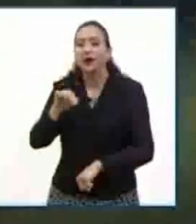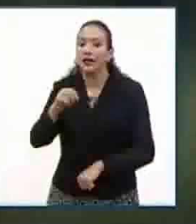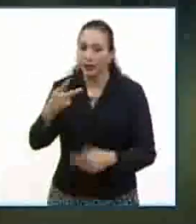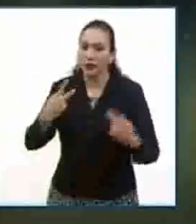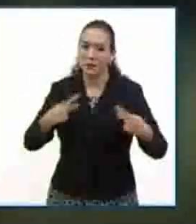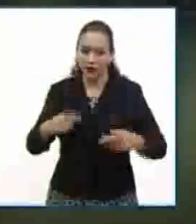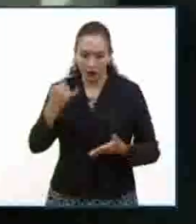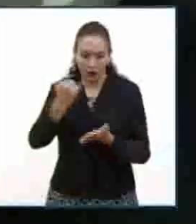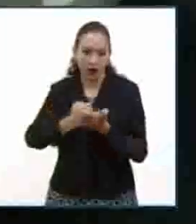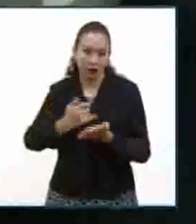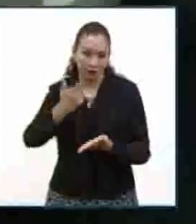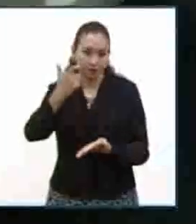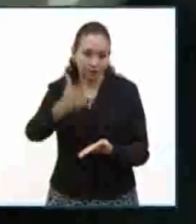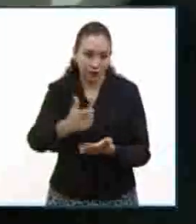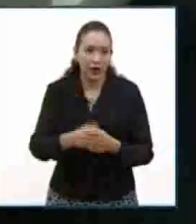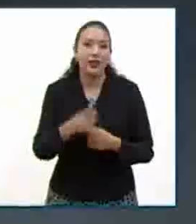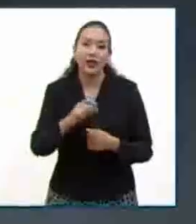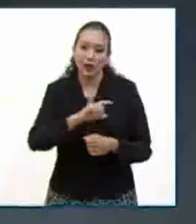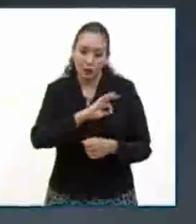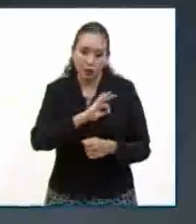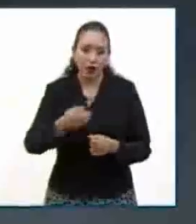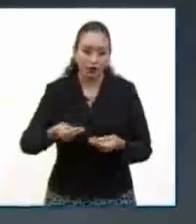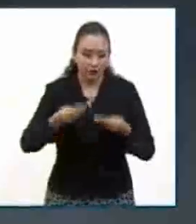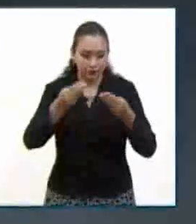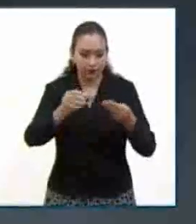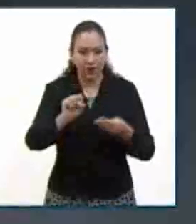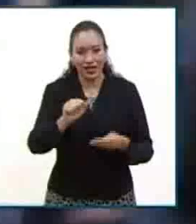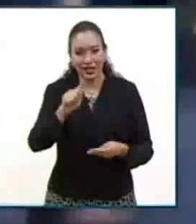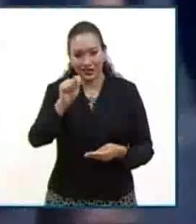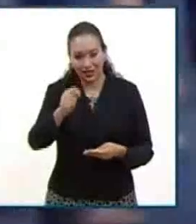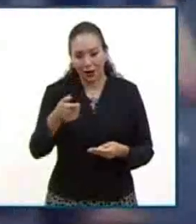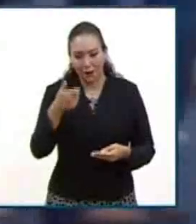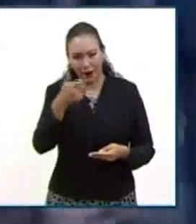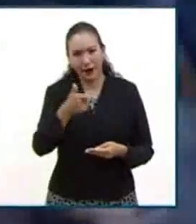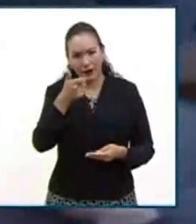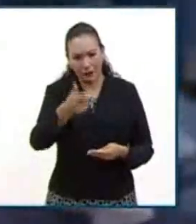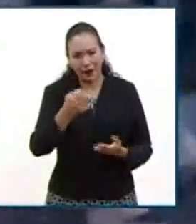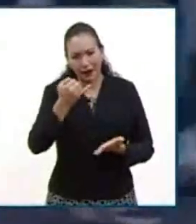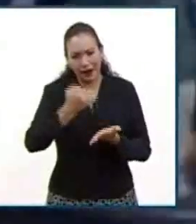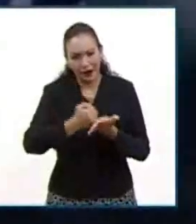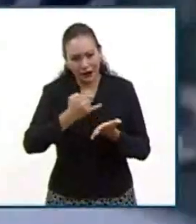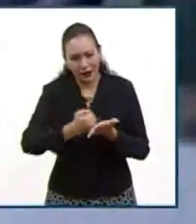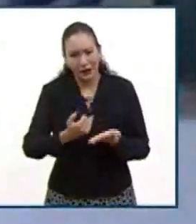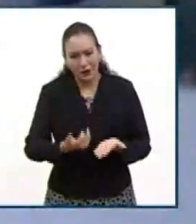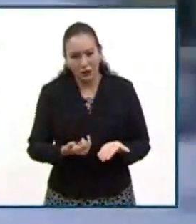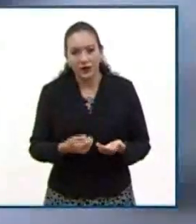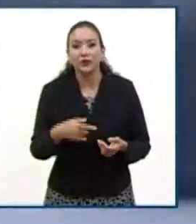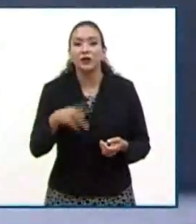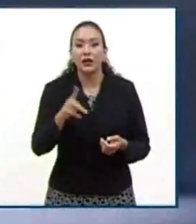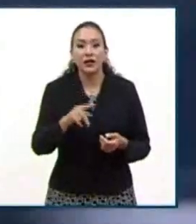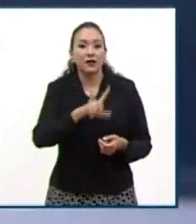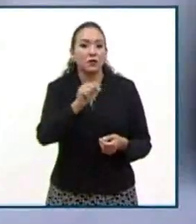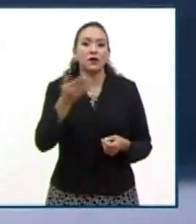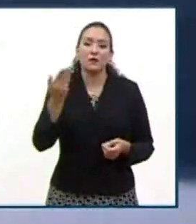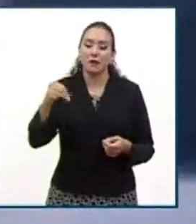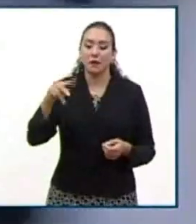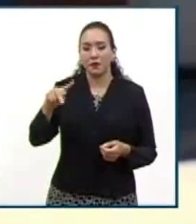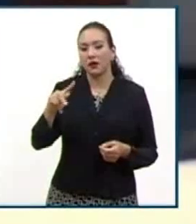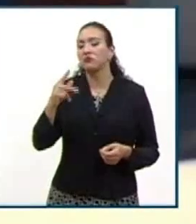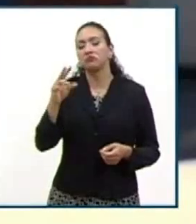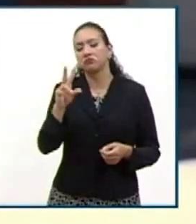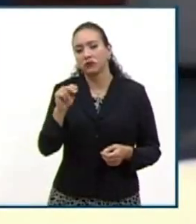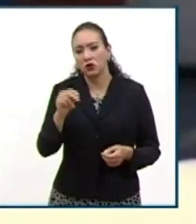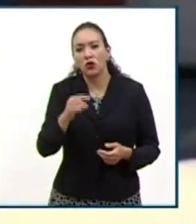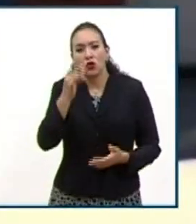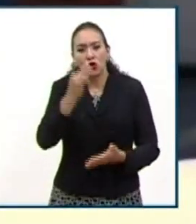daño causado al sistema tributario y al patrimonio nacional, sin que ello implique suplantar al Ministerio Público, sino más bien